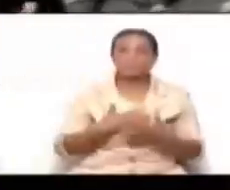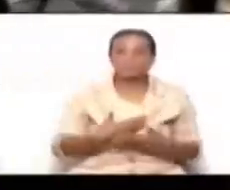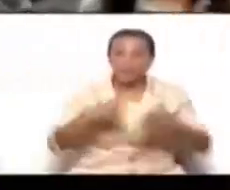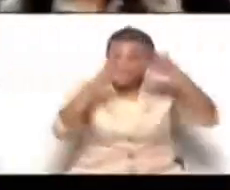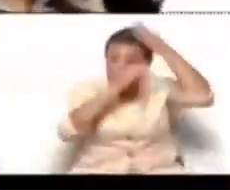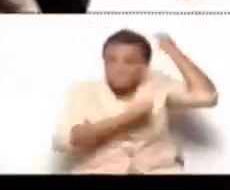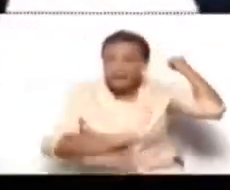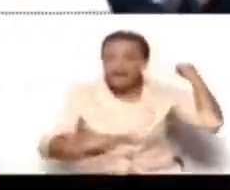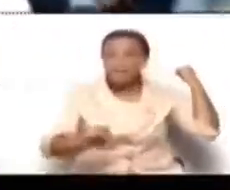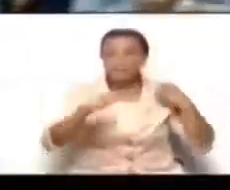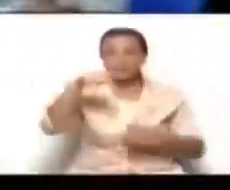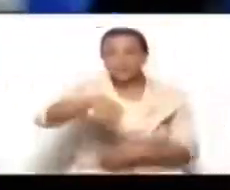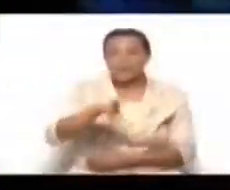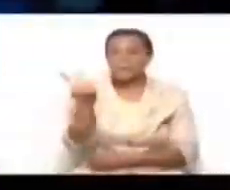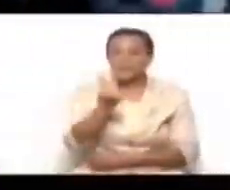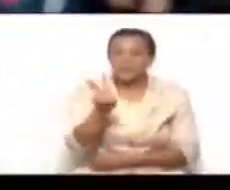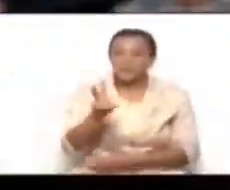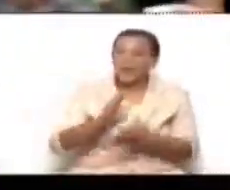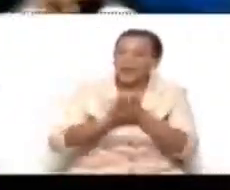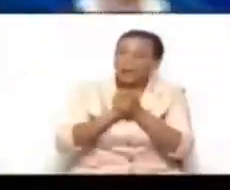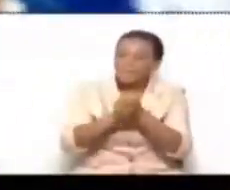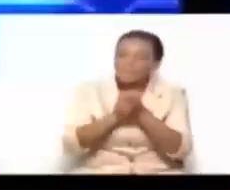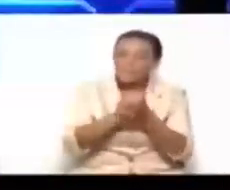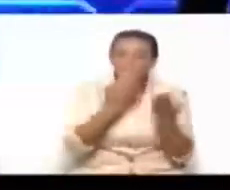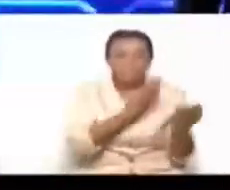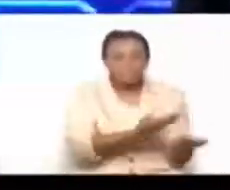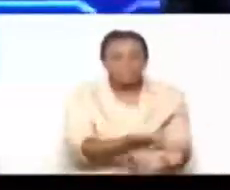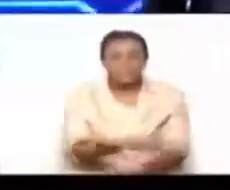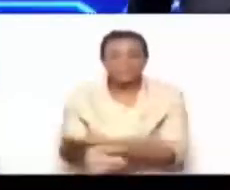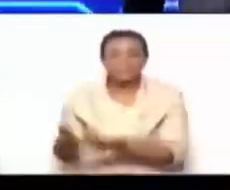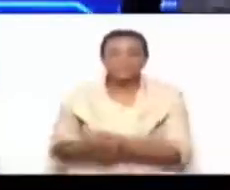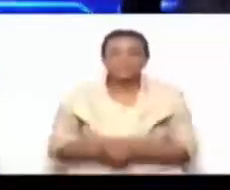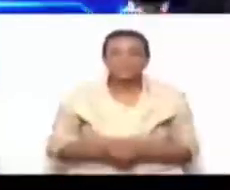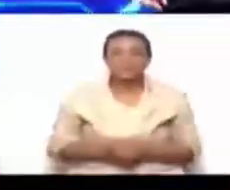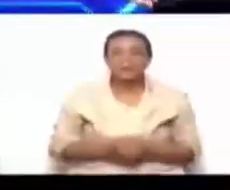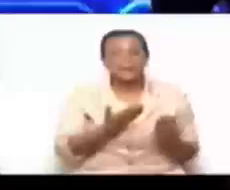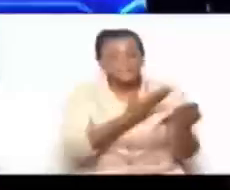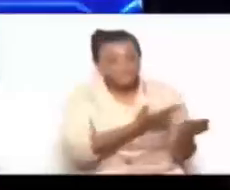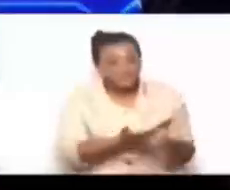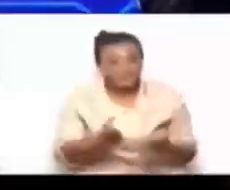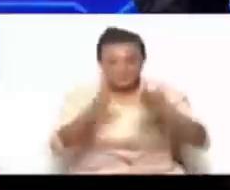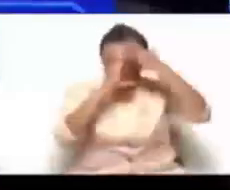Bakhtiarov. Embajador, querido compañero, adelante. Bienvenido, embajador.